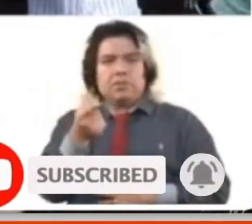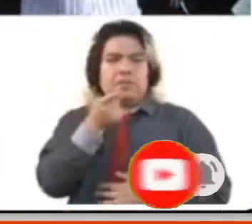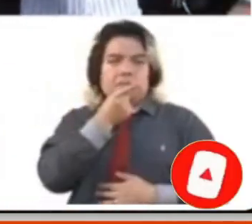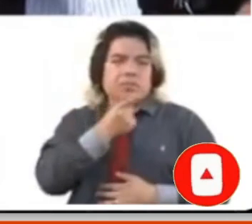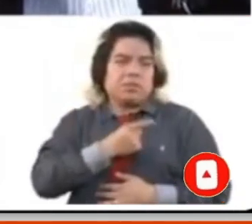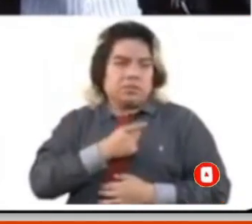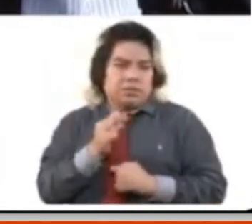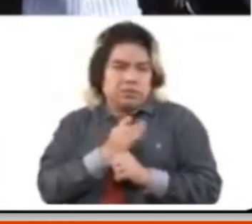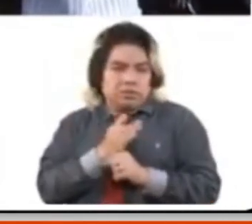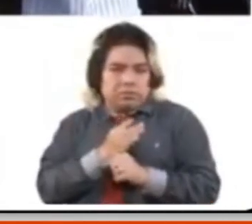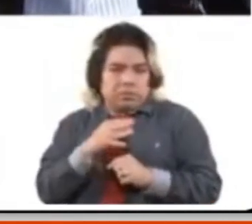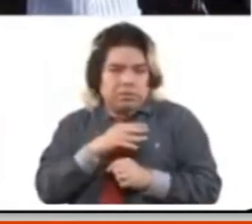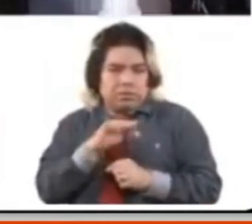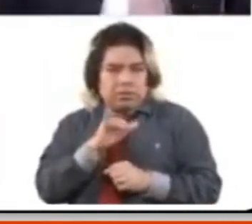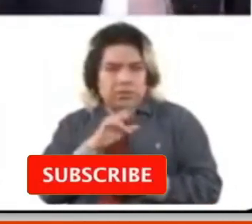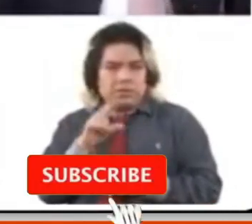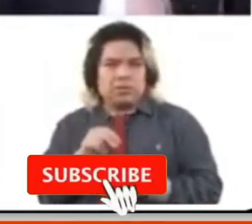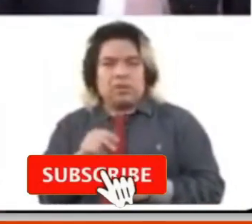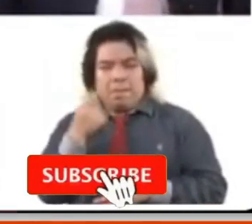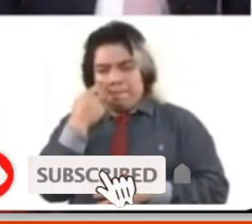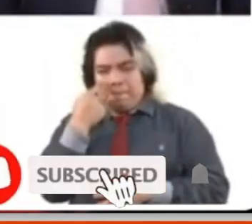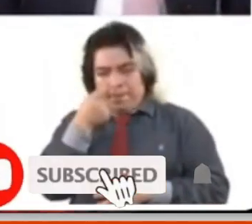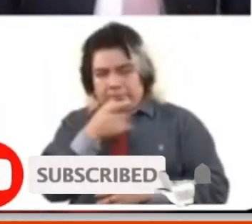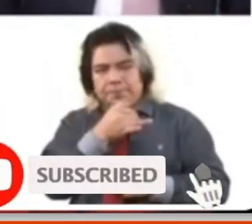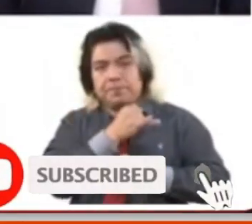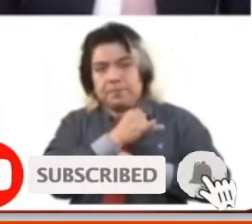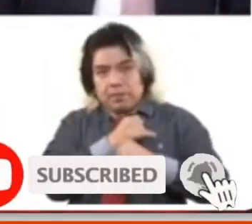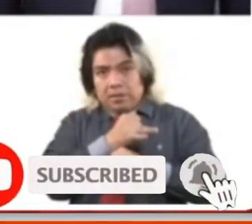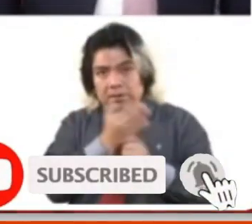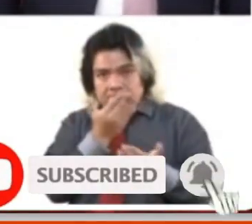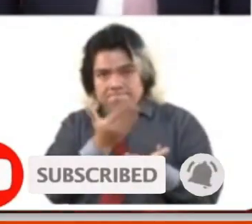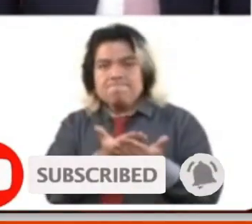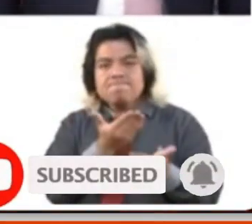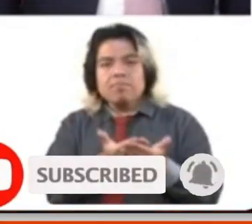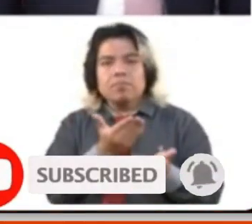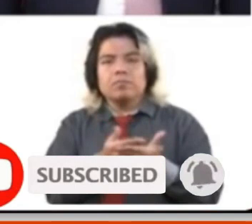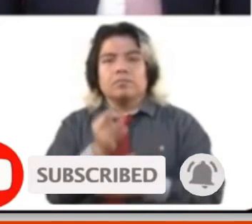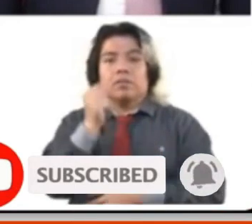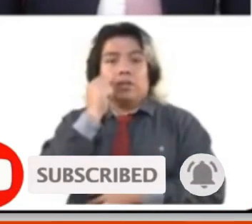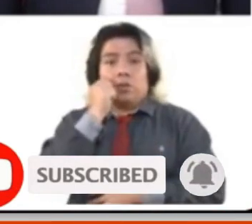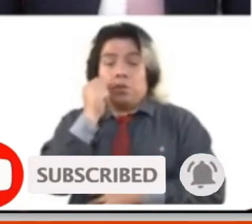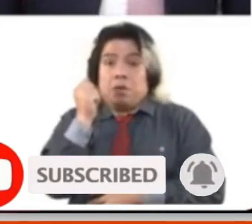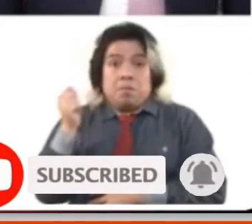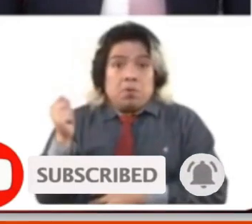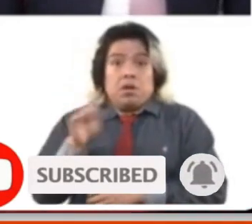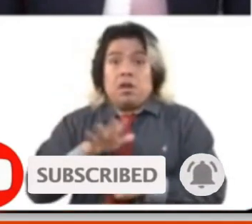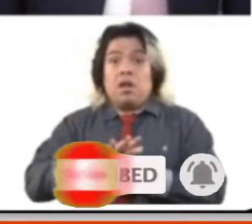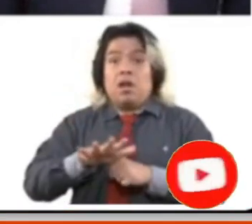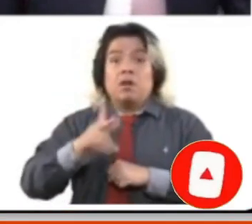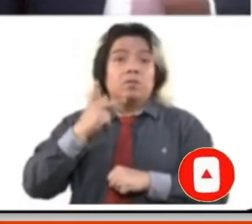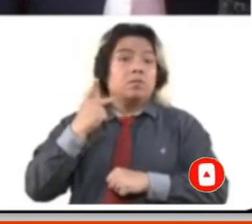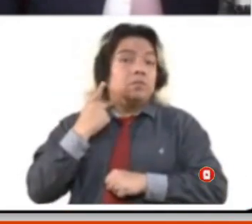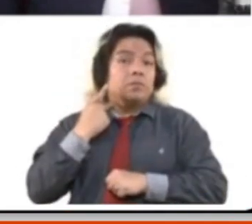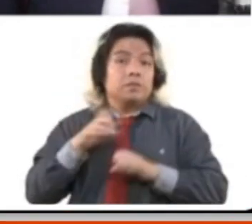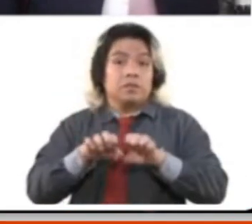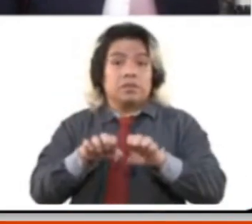Morena, pero sí habría que... Ahí donde haya investigaciones que lo prueben, independientemente del color del partido político, tiene